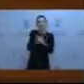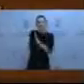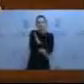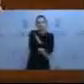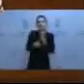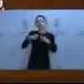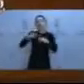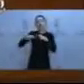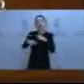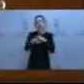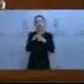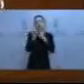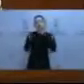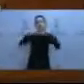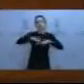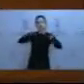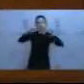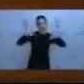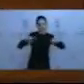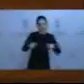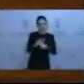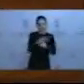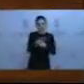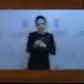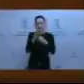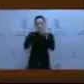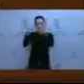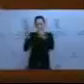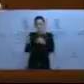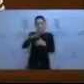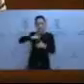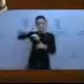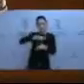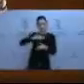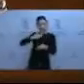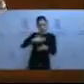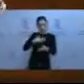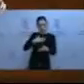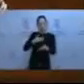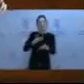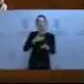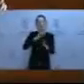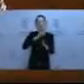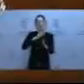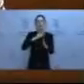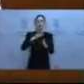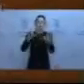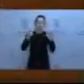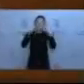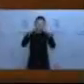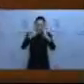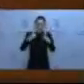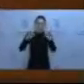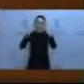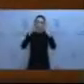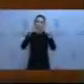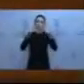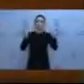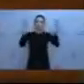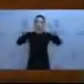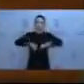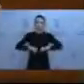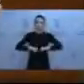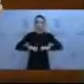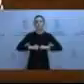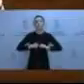un acuerdo presupuestario en el que ustedes y nosotros llegamos a hacer el esfuerzo de acuerdo para